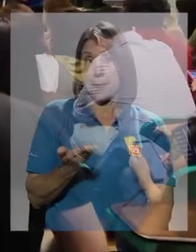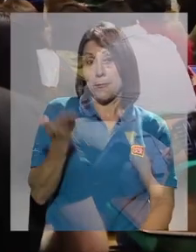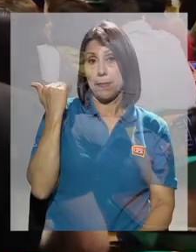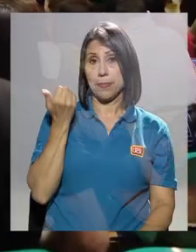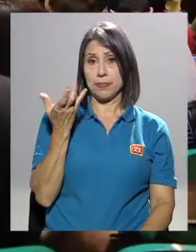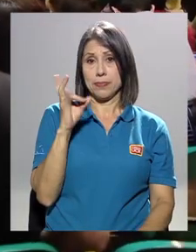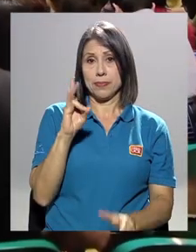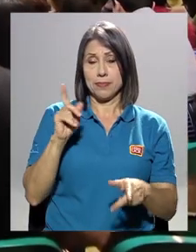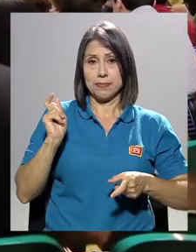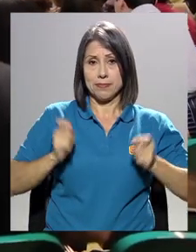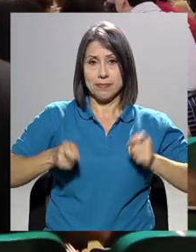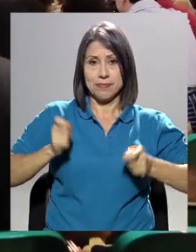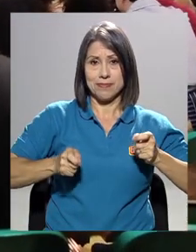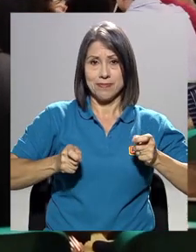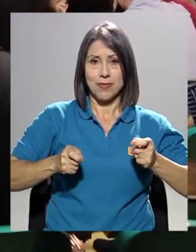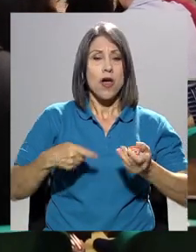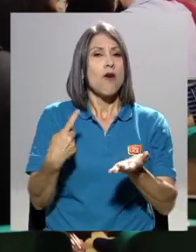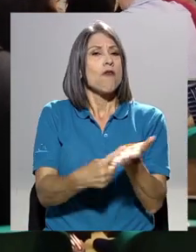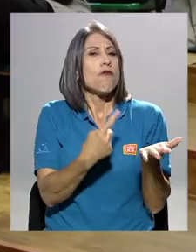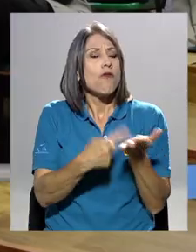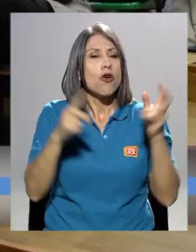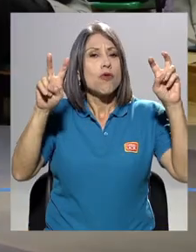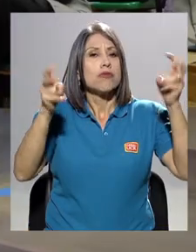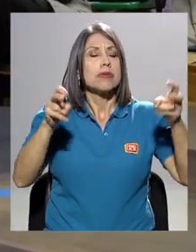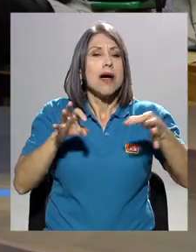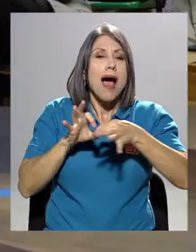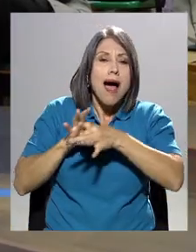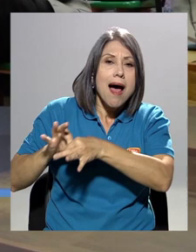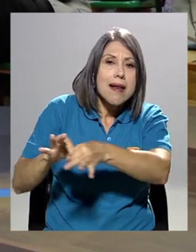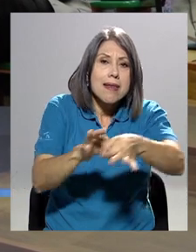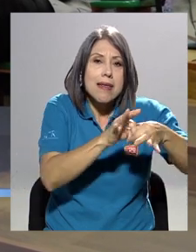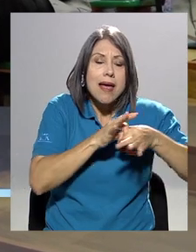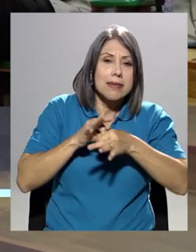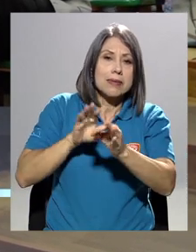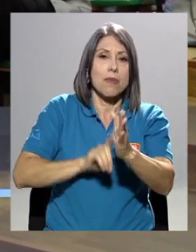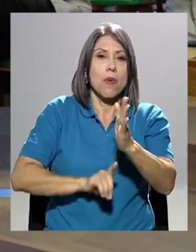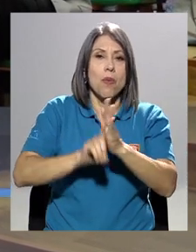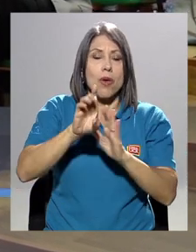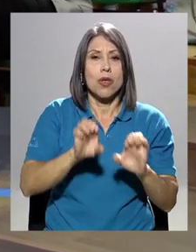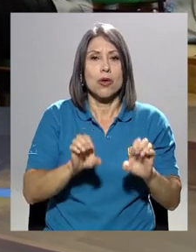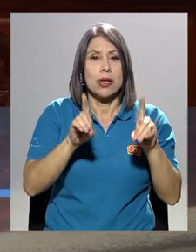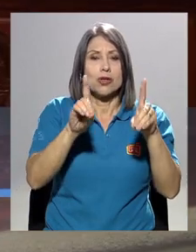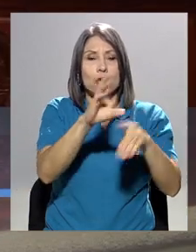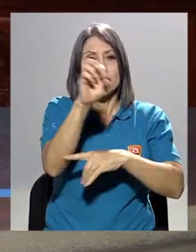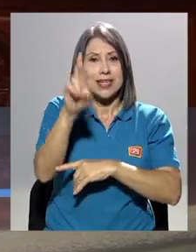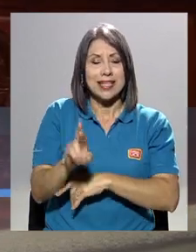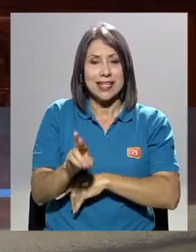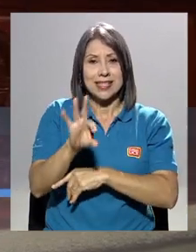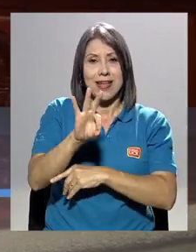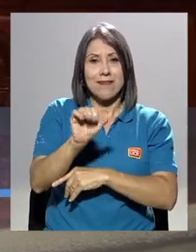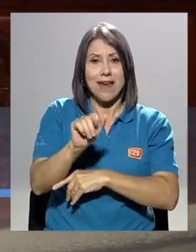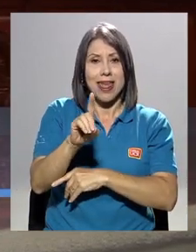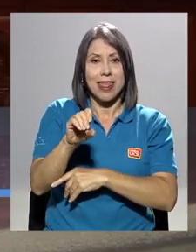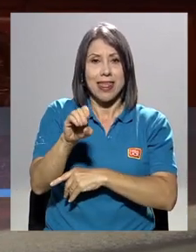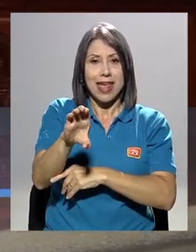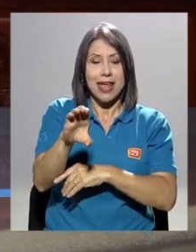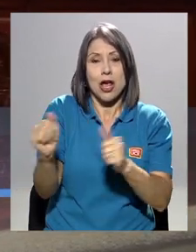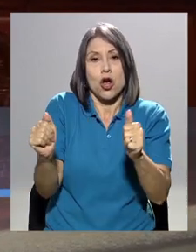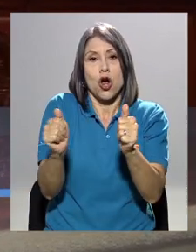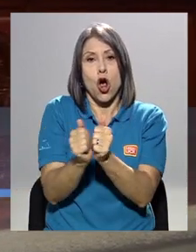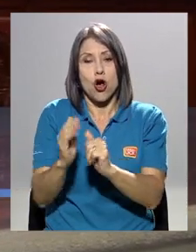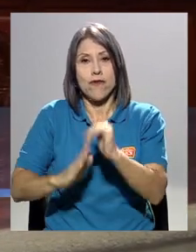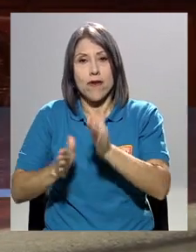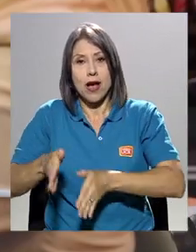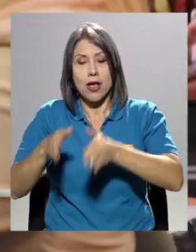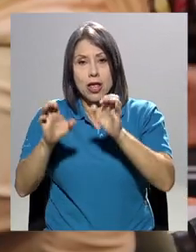El pasado 17 de septiembre, el Foro Alianza para el Desarrollo de la Educación Costarricense, FADEC, en conjunto con la Facultad de Educación